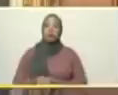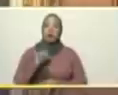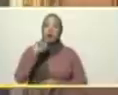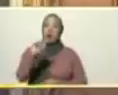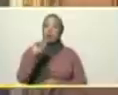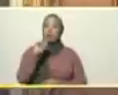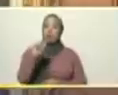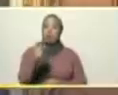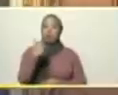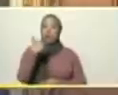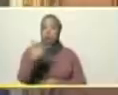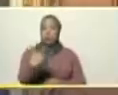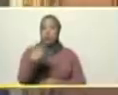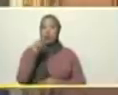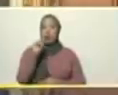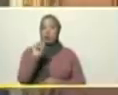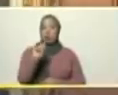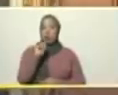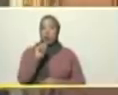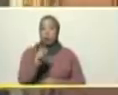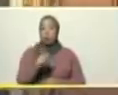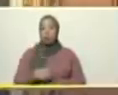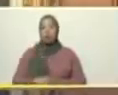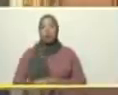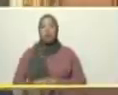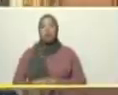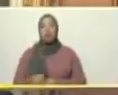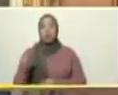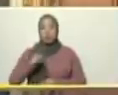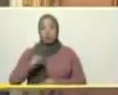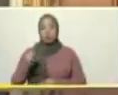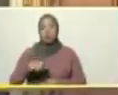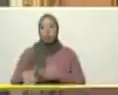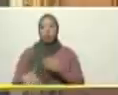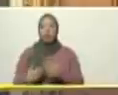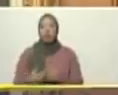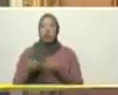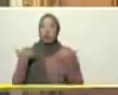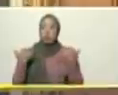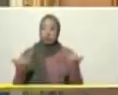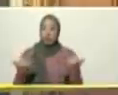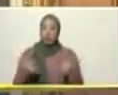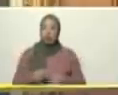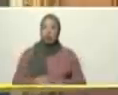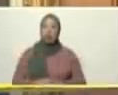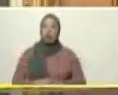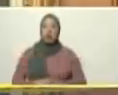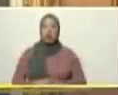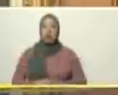.net, 3R.net, la cosa suena bien, ¿verdad? Hasta por una canción.